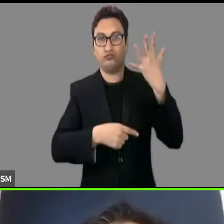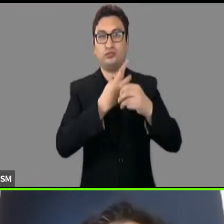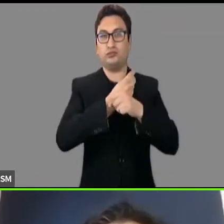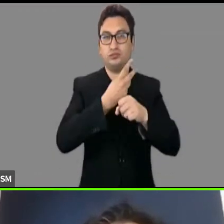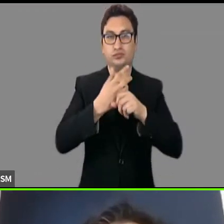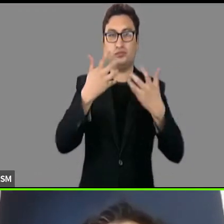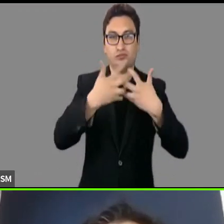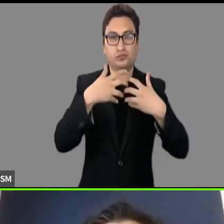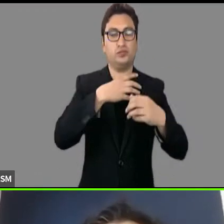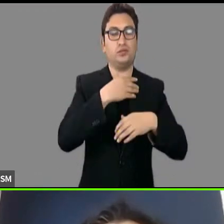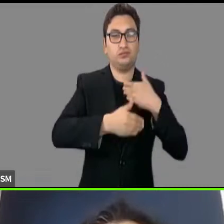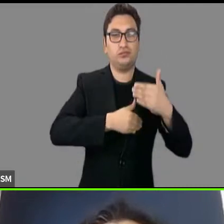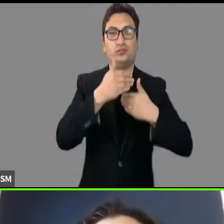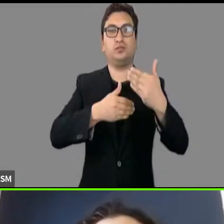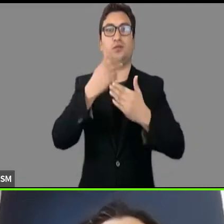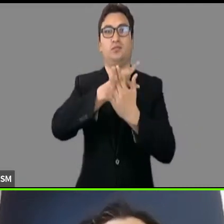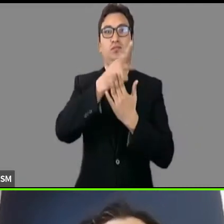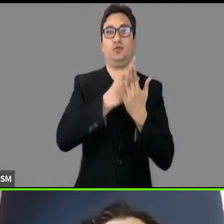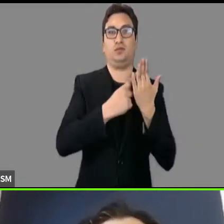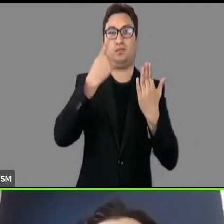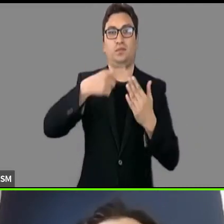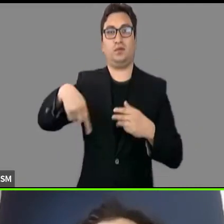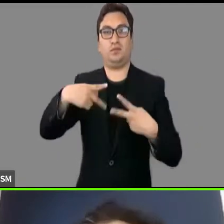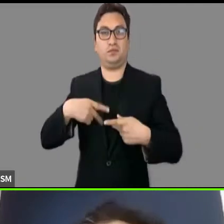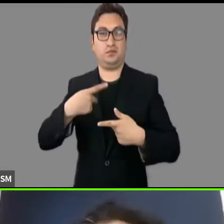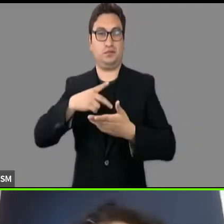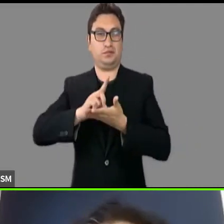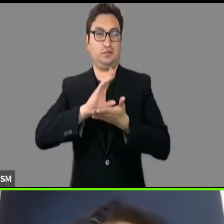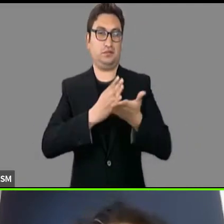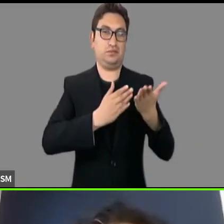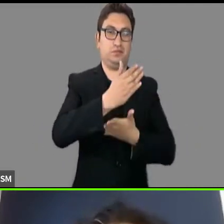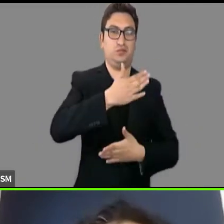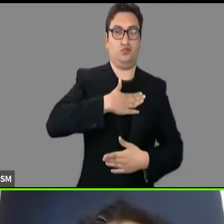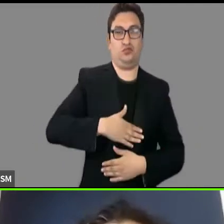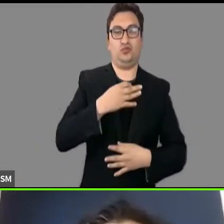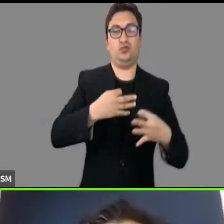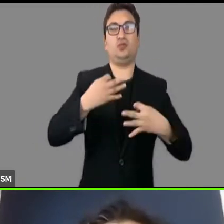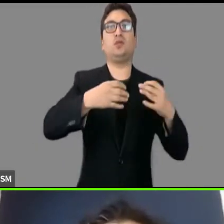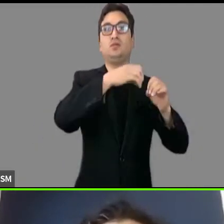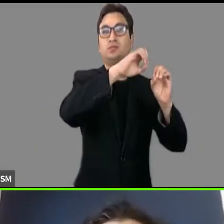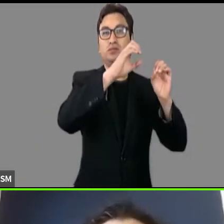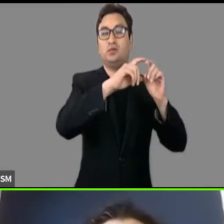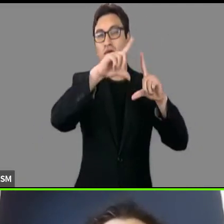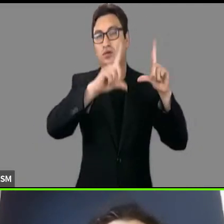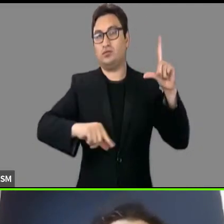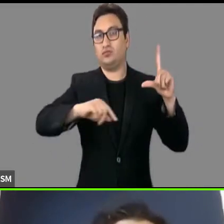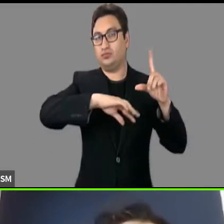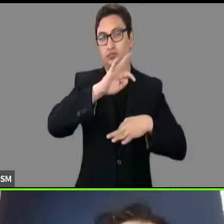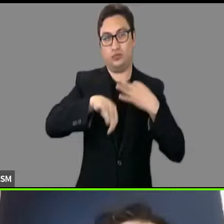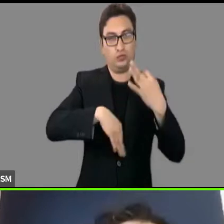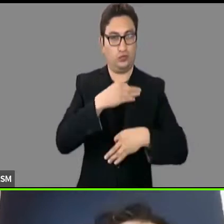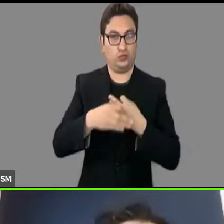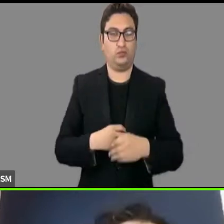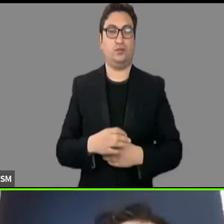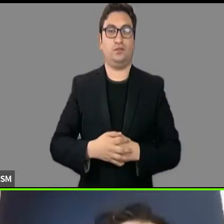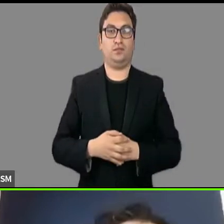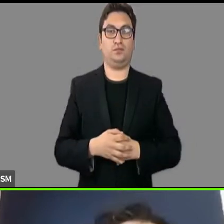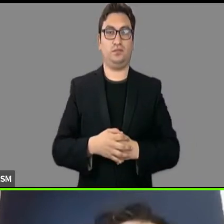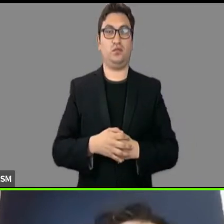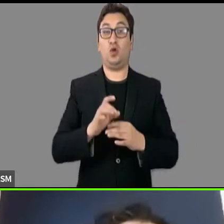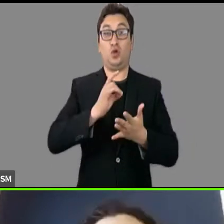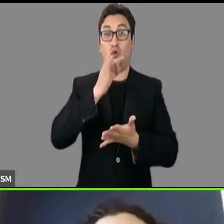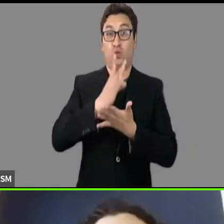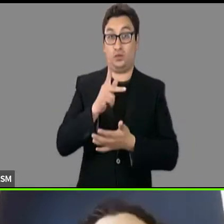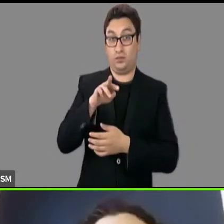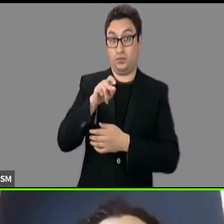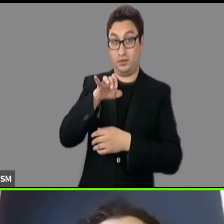a la justicia de las personas con discapacidad en todo el territorio nacional y obviamente no solo en el ámbito penal, sino